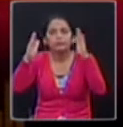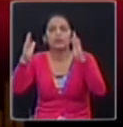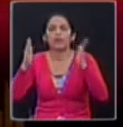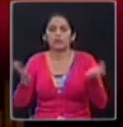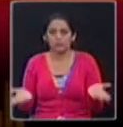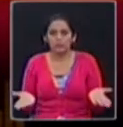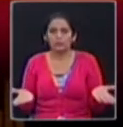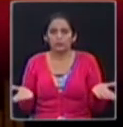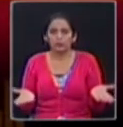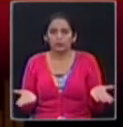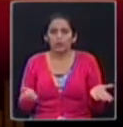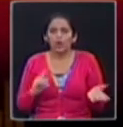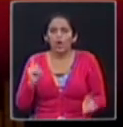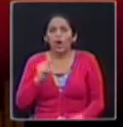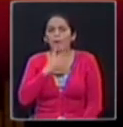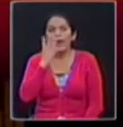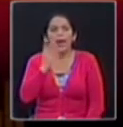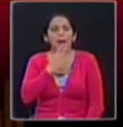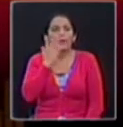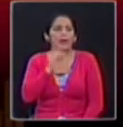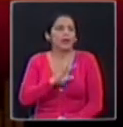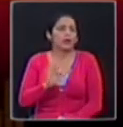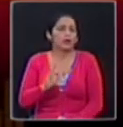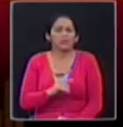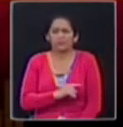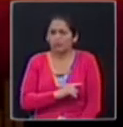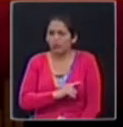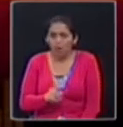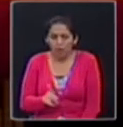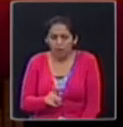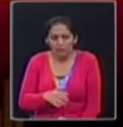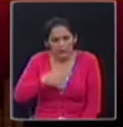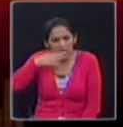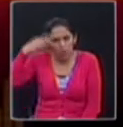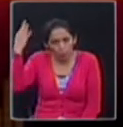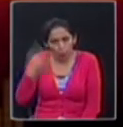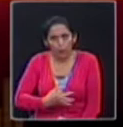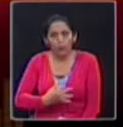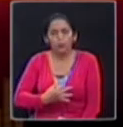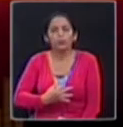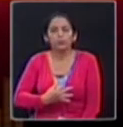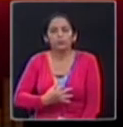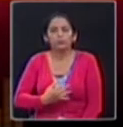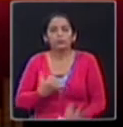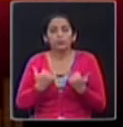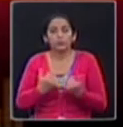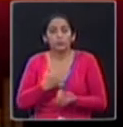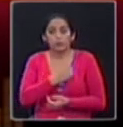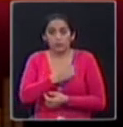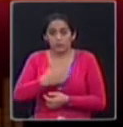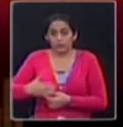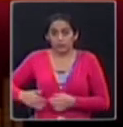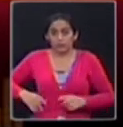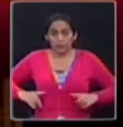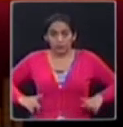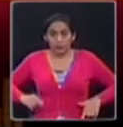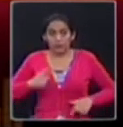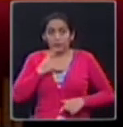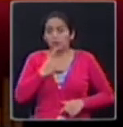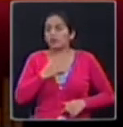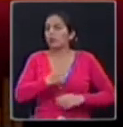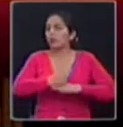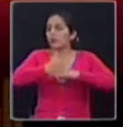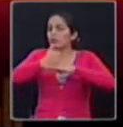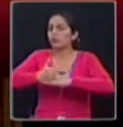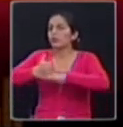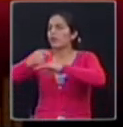del discurso a los hechos, a la práctica. Y entonces llamaba al presidente Moreno para que se reúna con todos los sectores, porque sí preocupa, se ha reunido